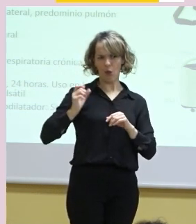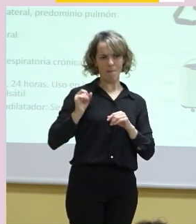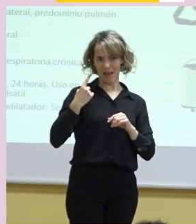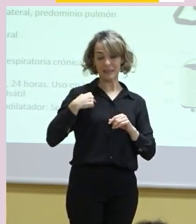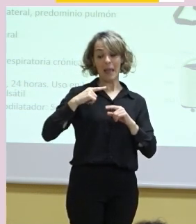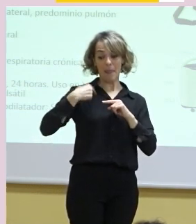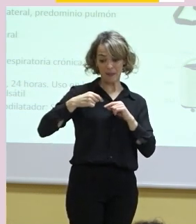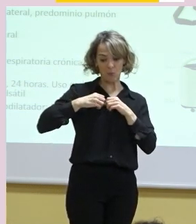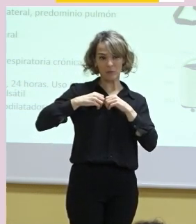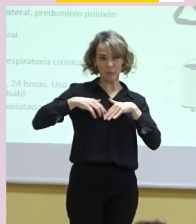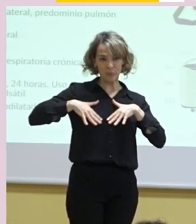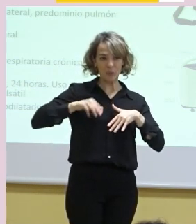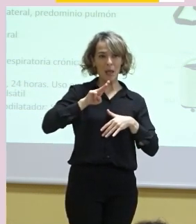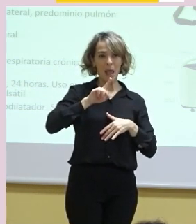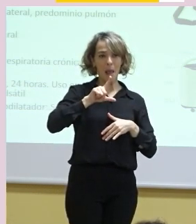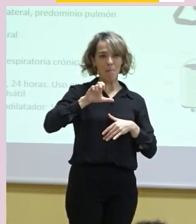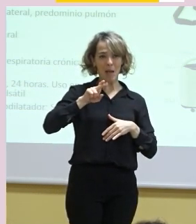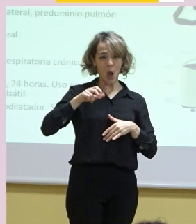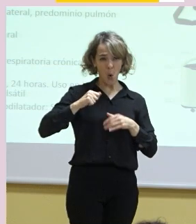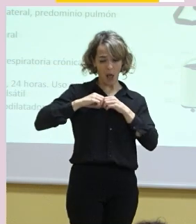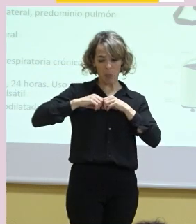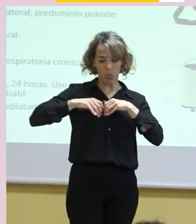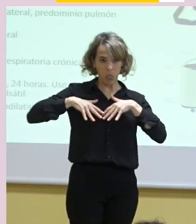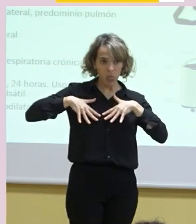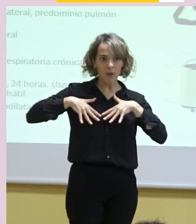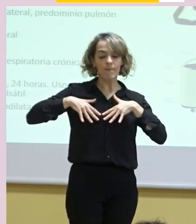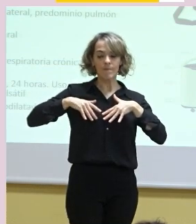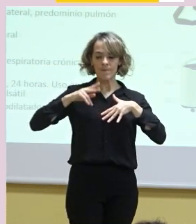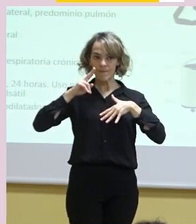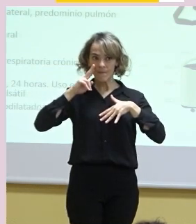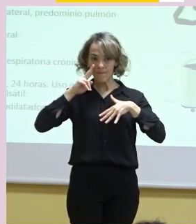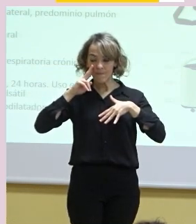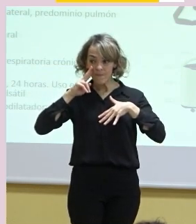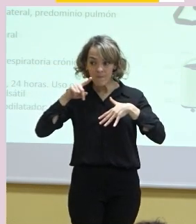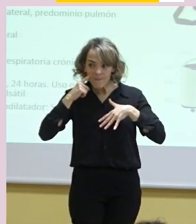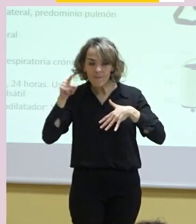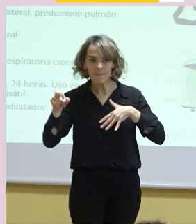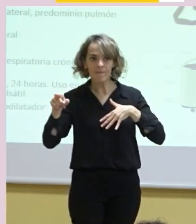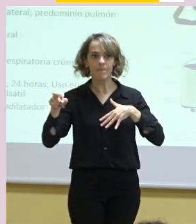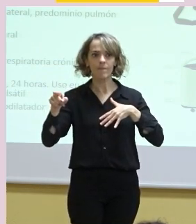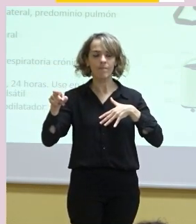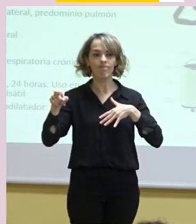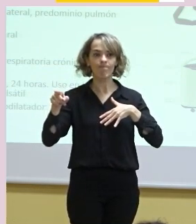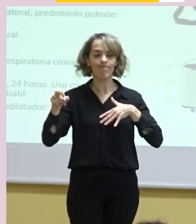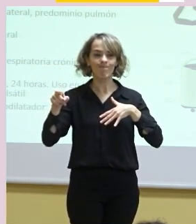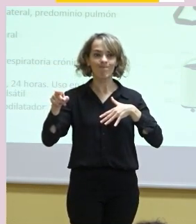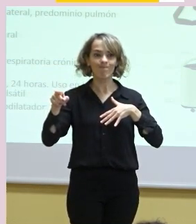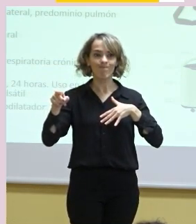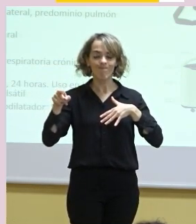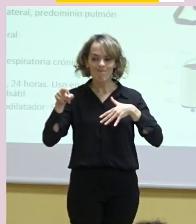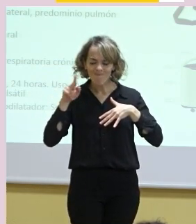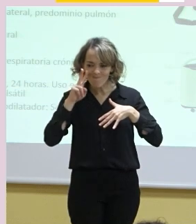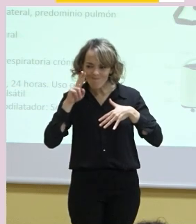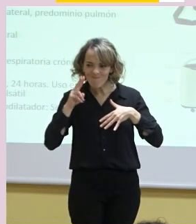hubo un derrame pleural, y lo que ellos vieron en el paciente no fue tanto la